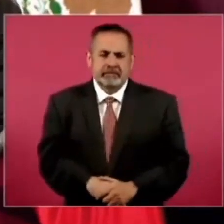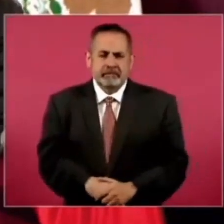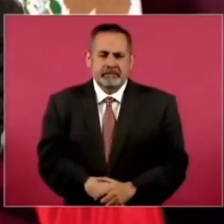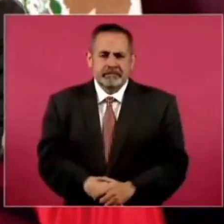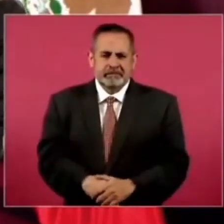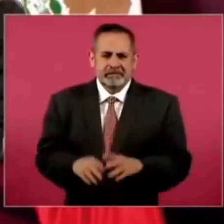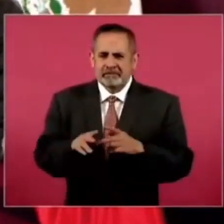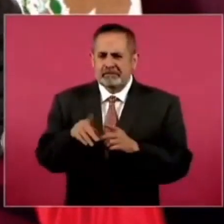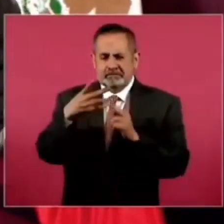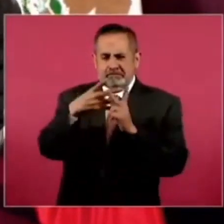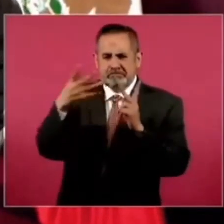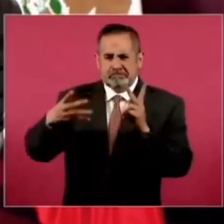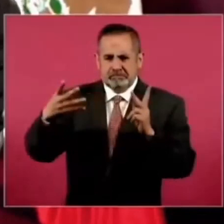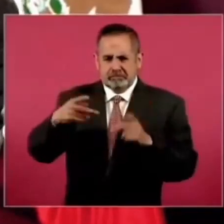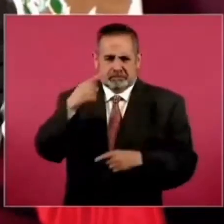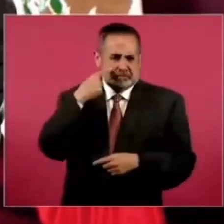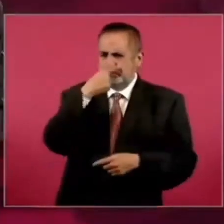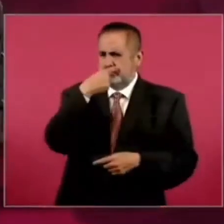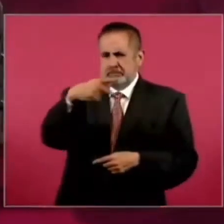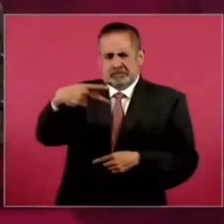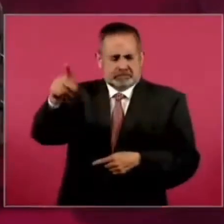sobre tu preferencia sexual?